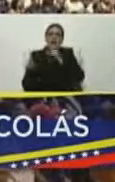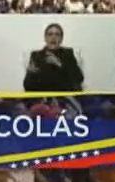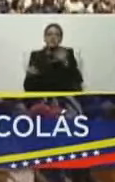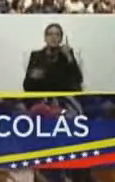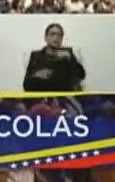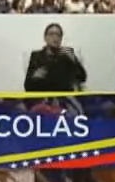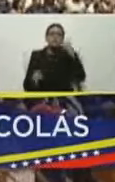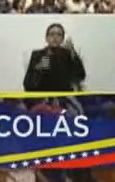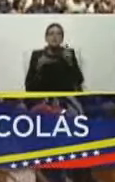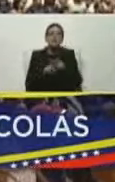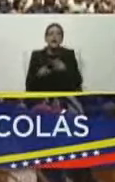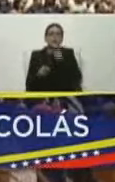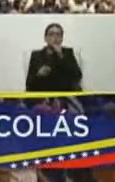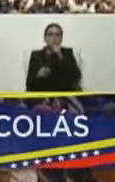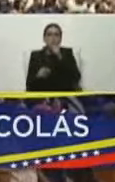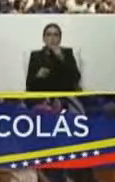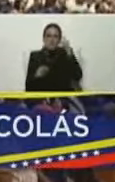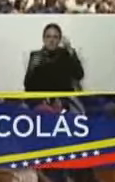Los Chupi Chupi.